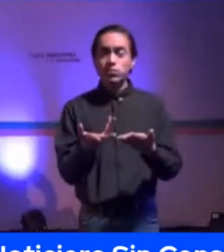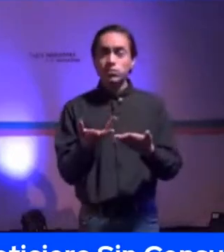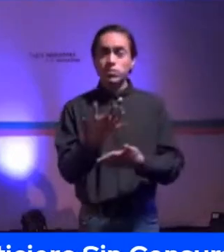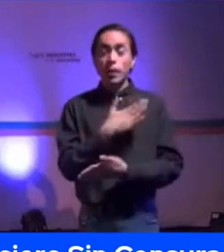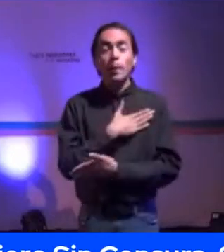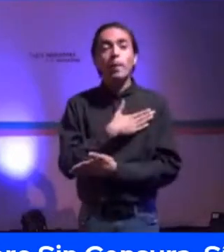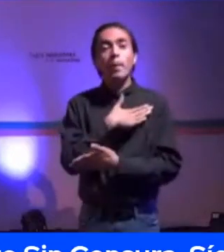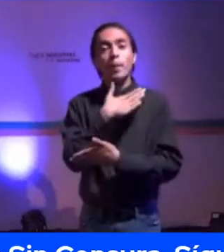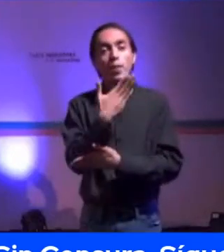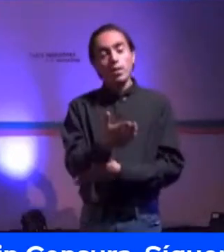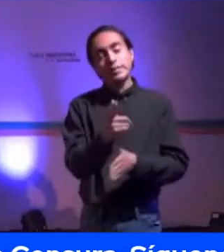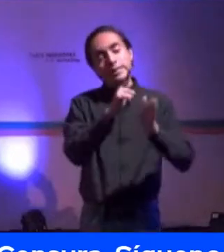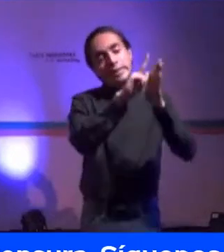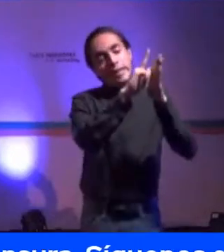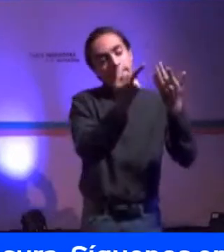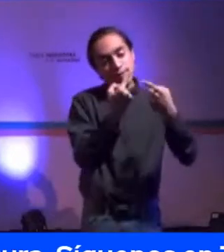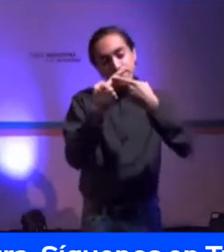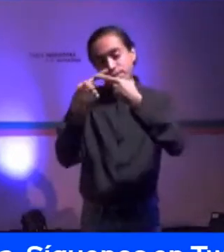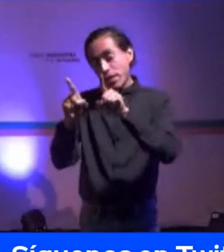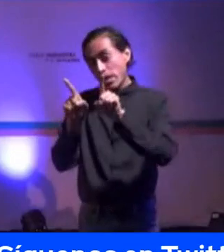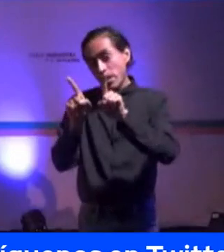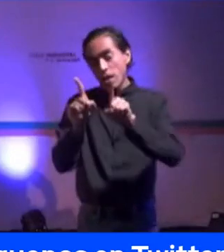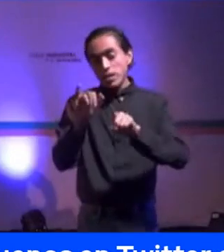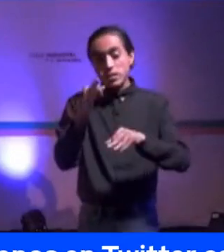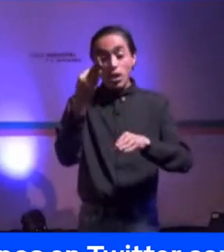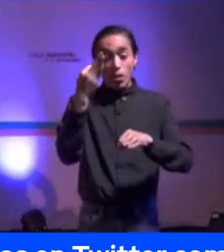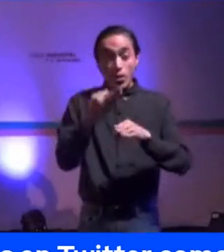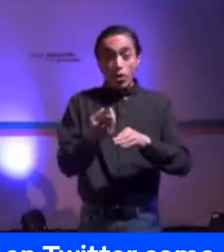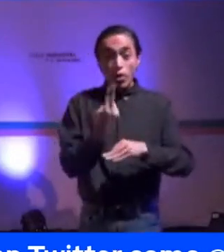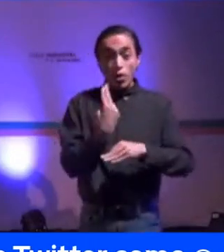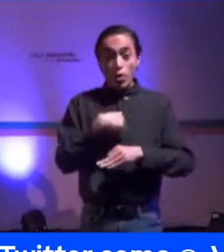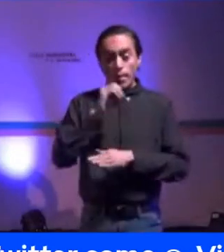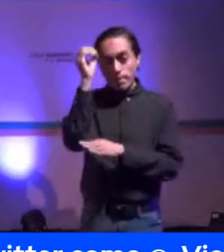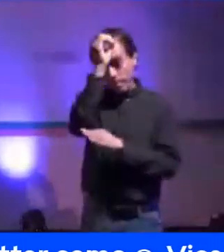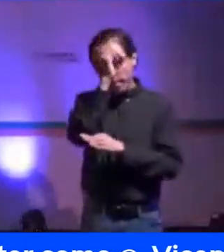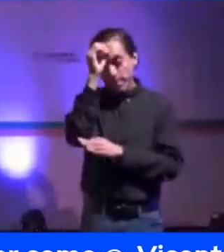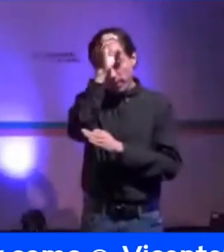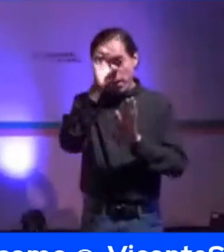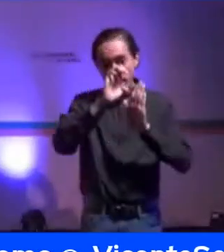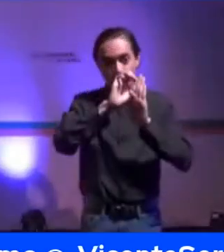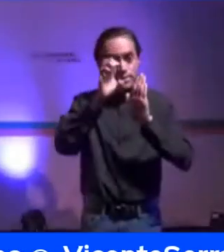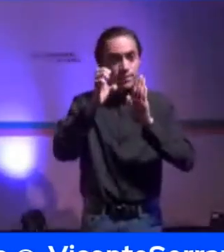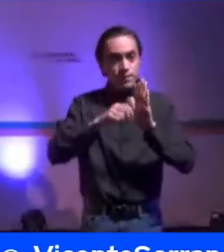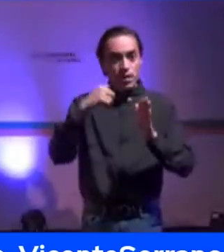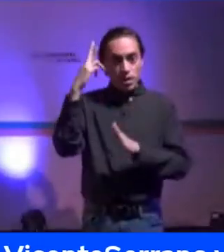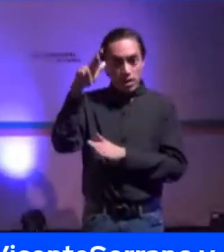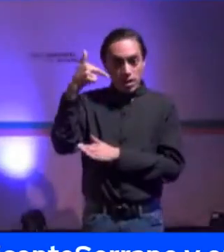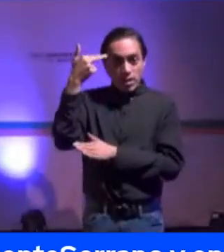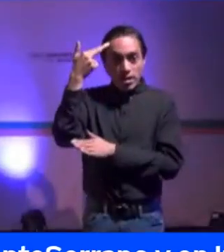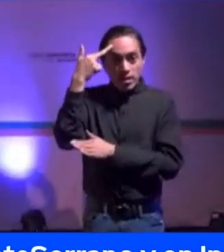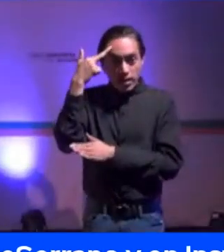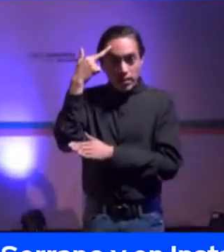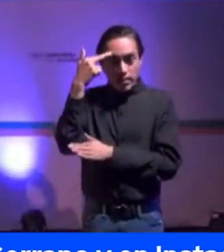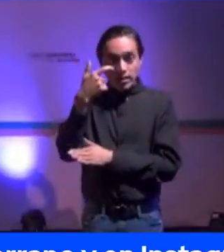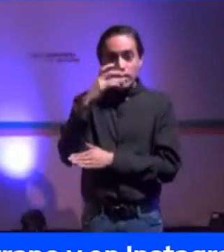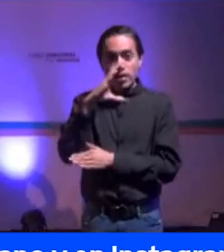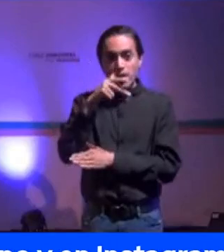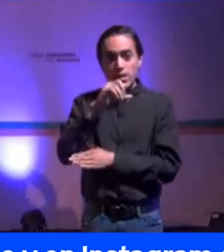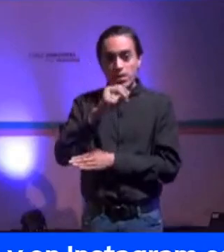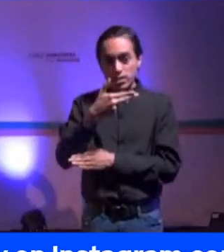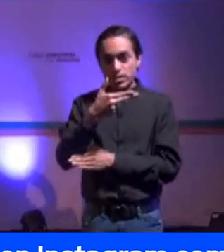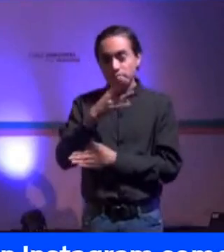Bueno, pues es que hay de libros a libros. Estamos aquí para poder opinar, por ejemplo, del rey del cash.